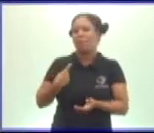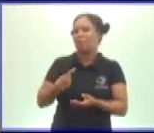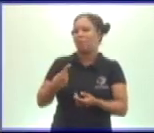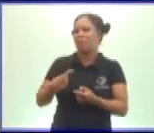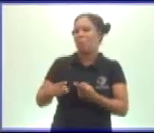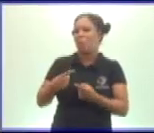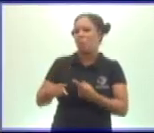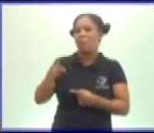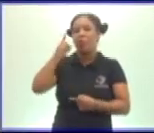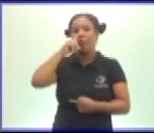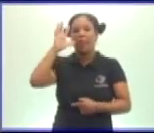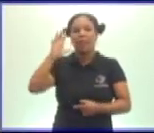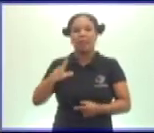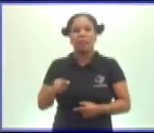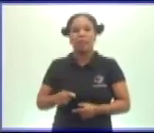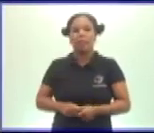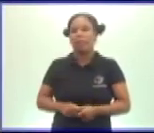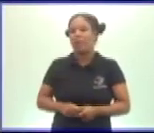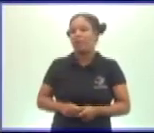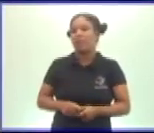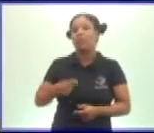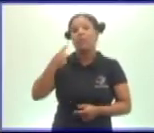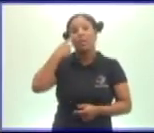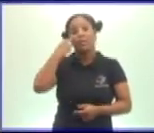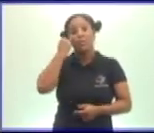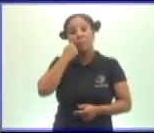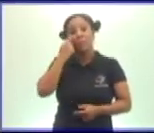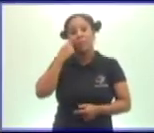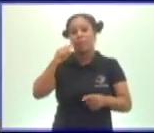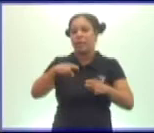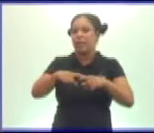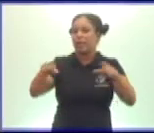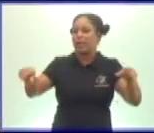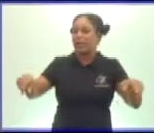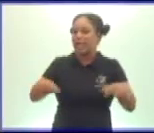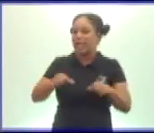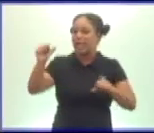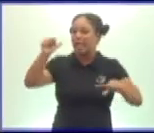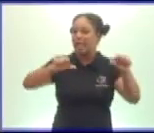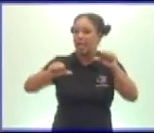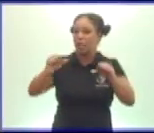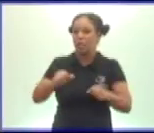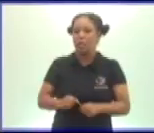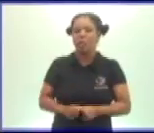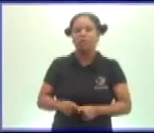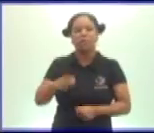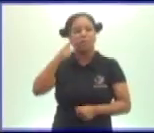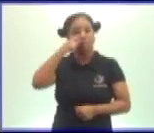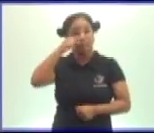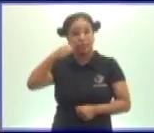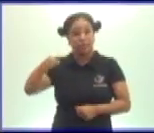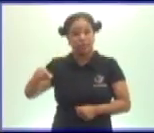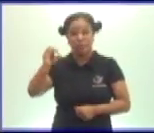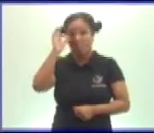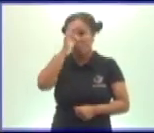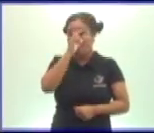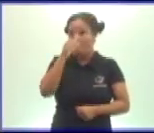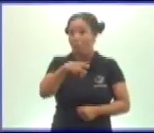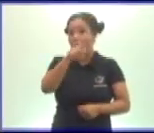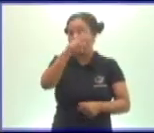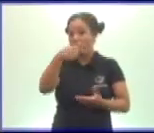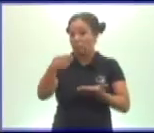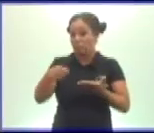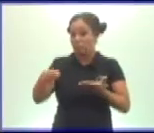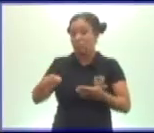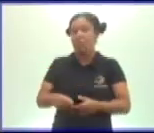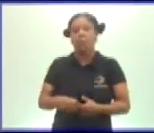naturaleza y las más corrientes en el laboratorio. Esa notica la podríamos señalar ahí en la libreta porque es uno de los